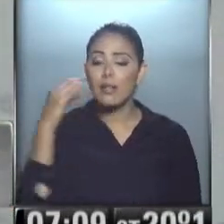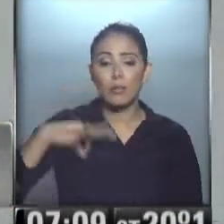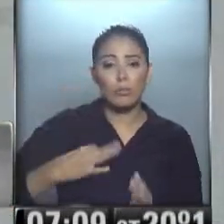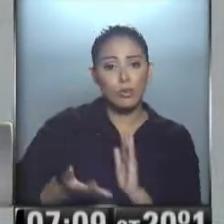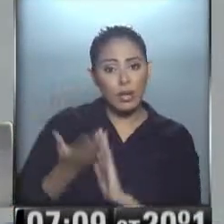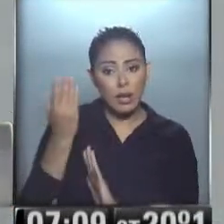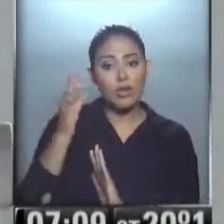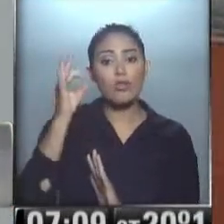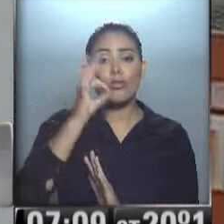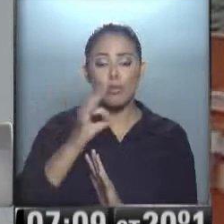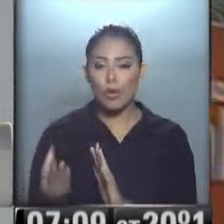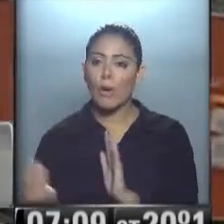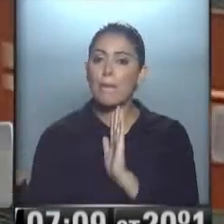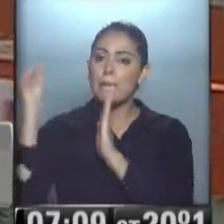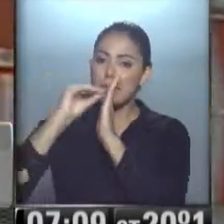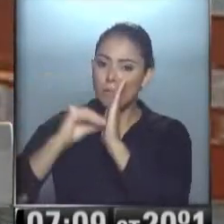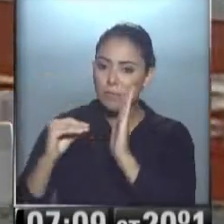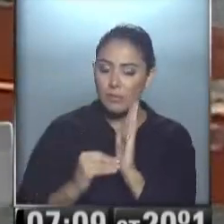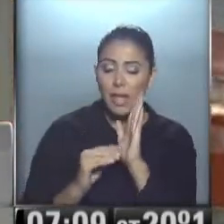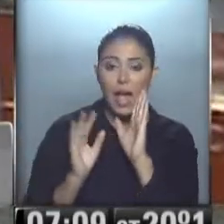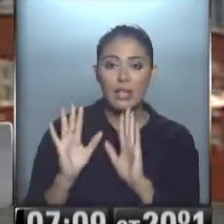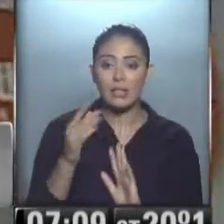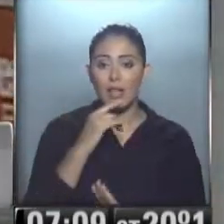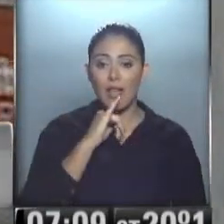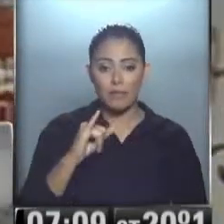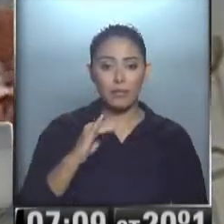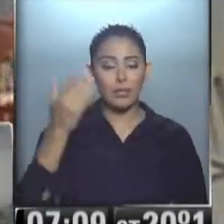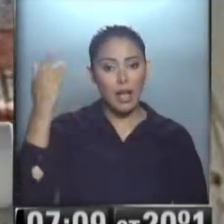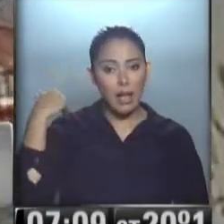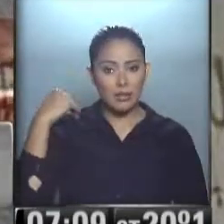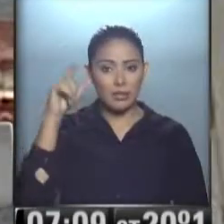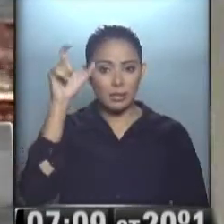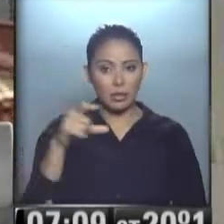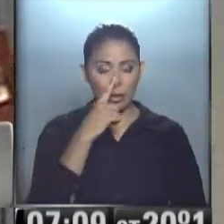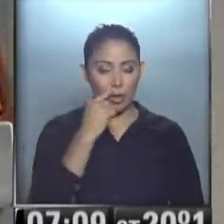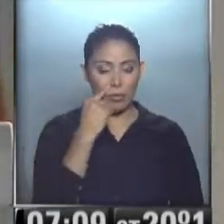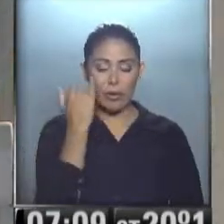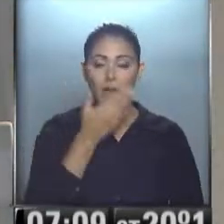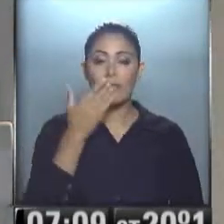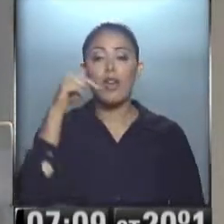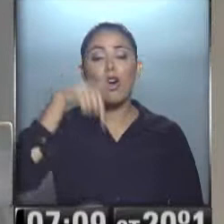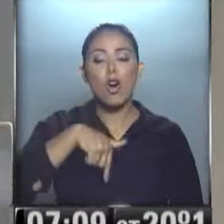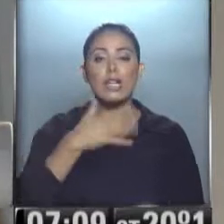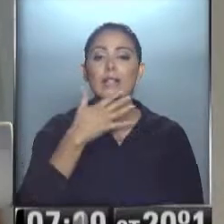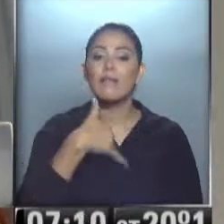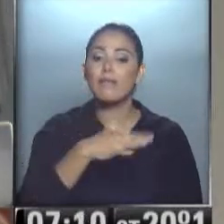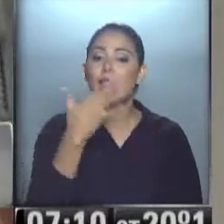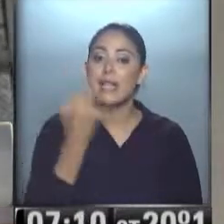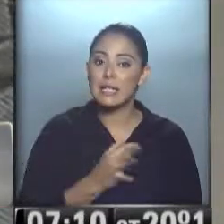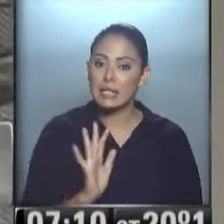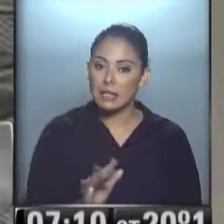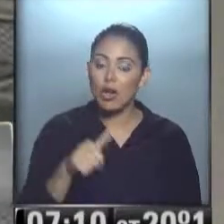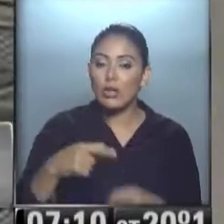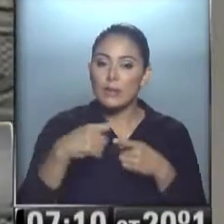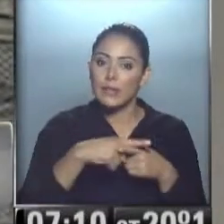o de recomposición salarial como manifestaba ya roberto baradel es lo que va a definirse en la jornada de hoy duramente una